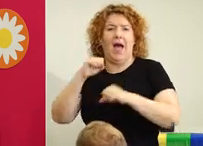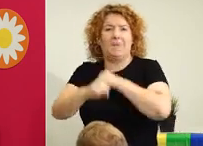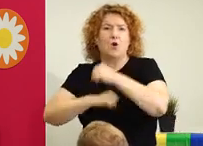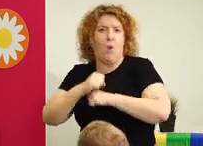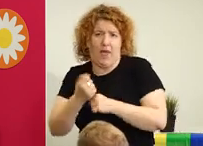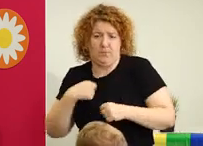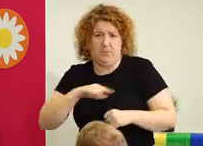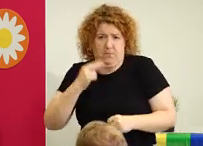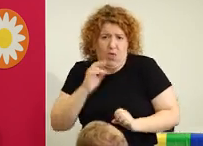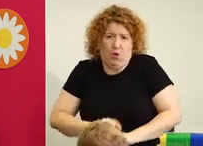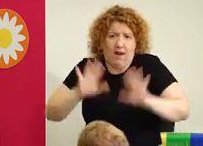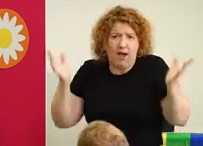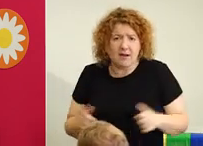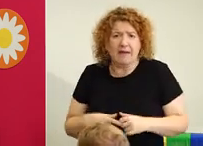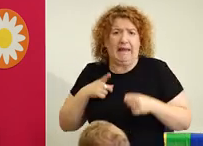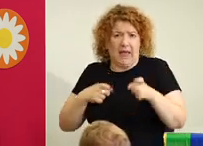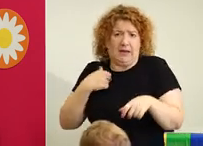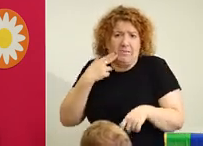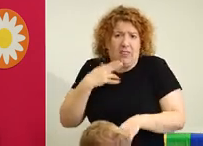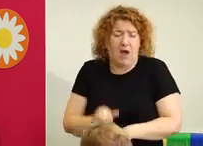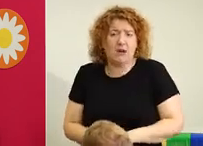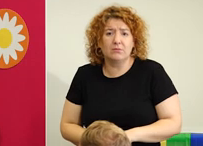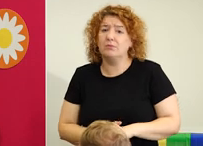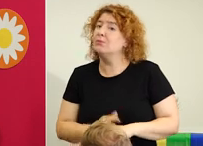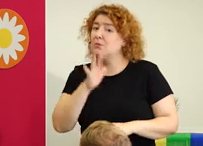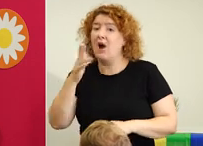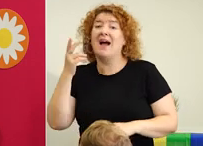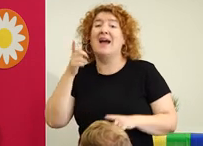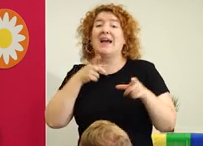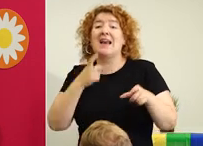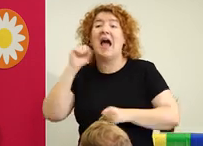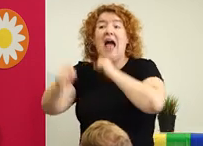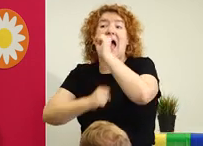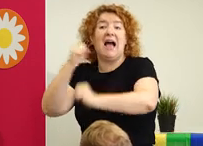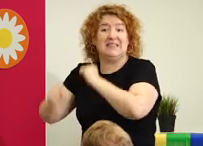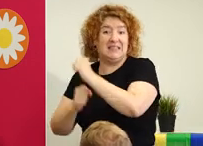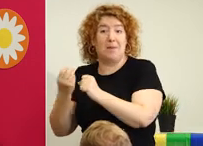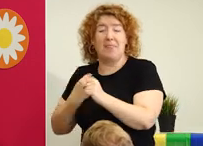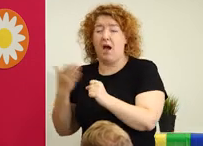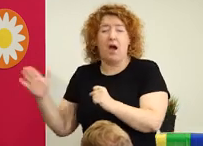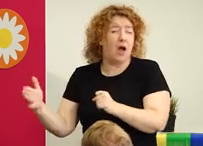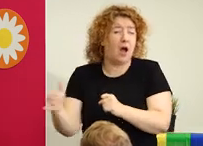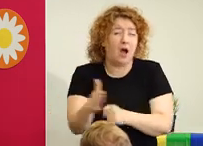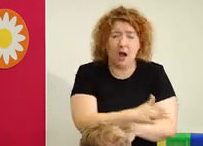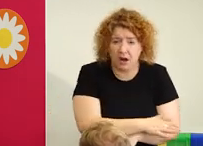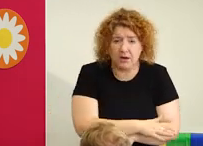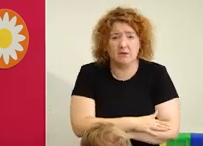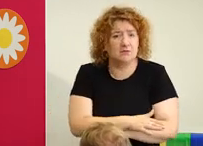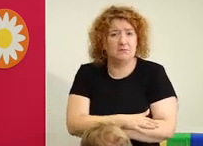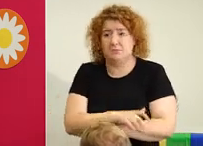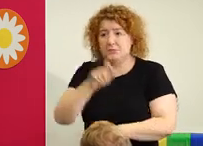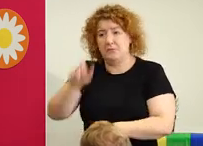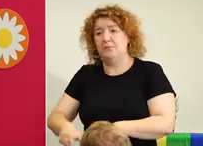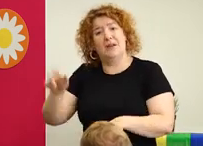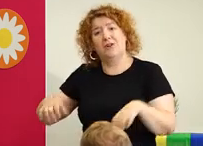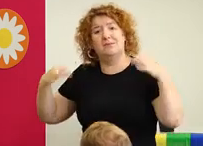nucleares, claro que le tenemos miedo a la guerra, porque la guerra asesina, la guerra se cobra vidas, millones de vidas de